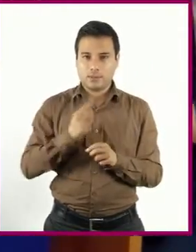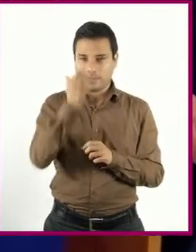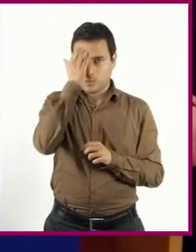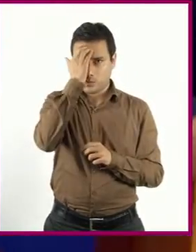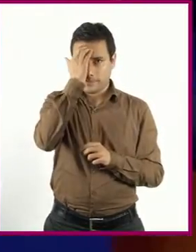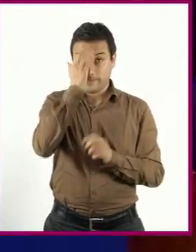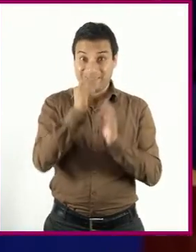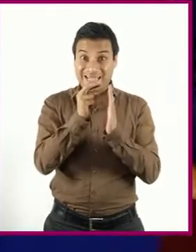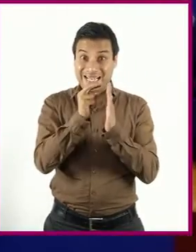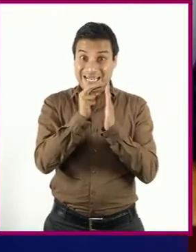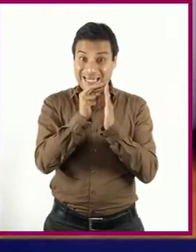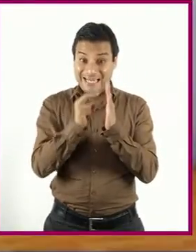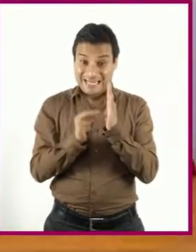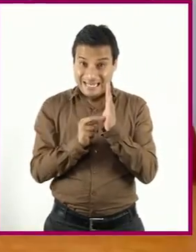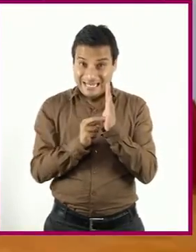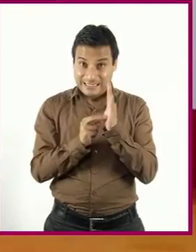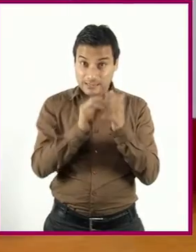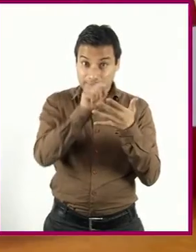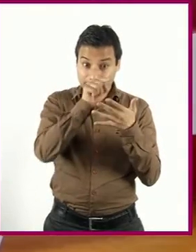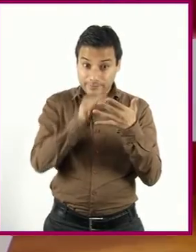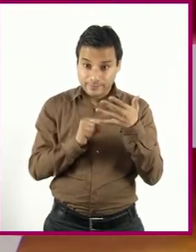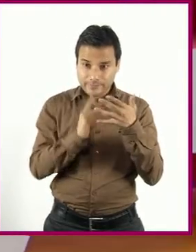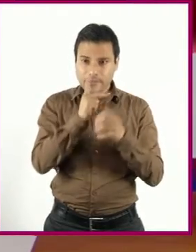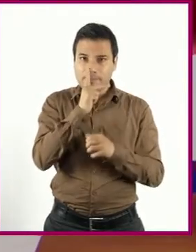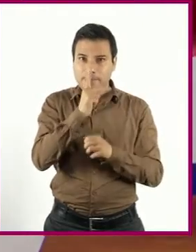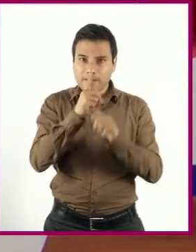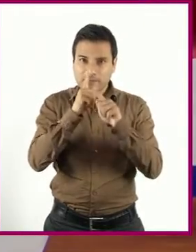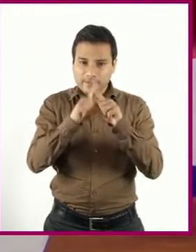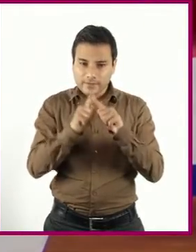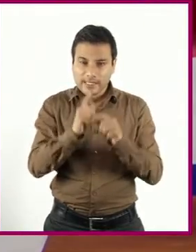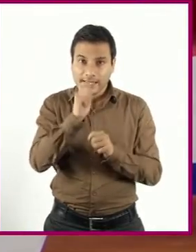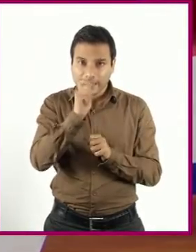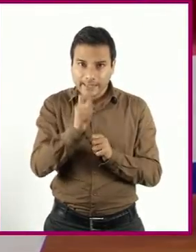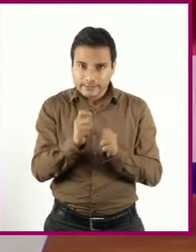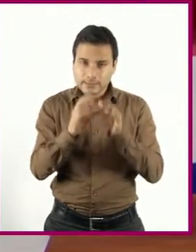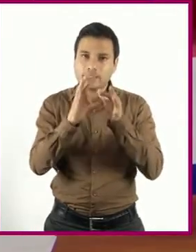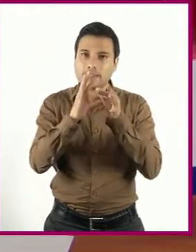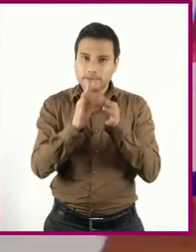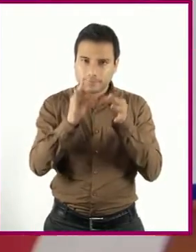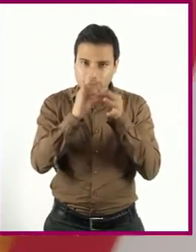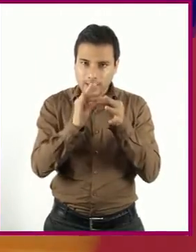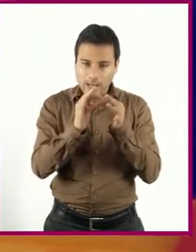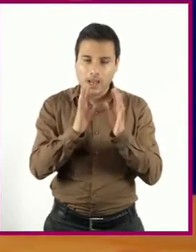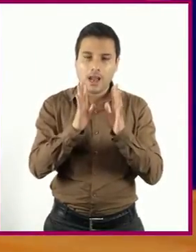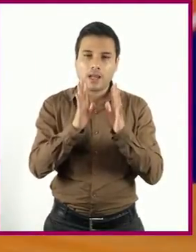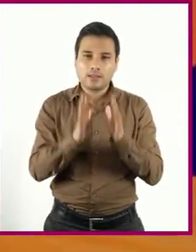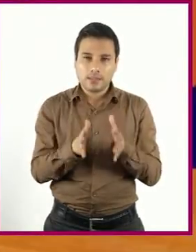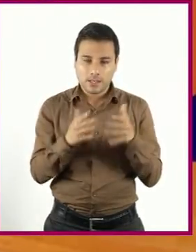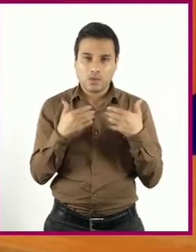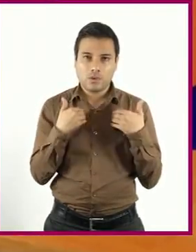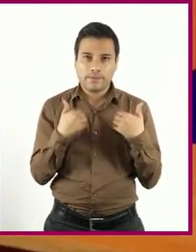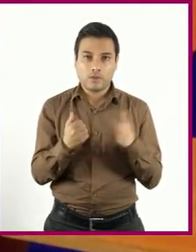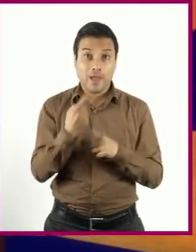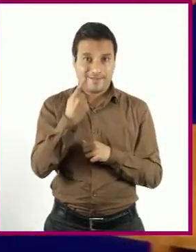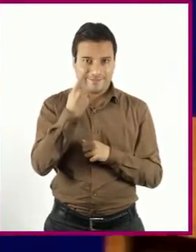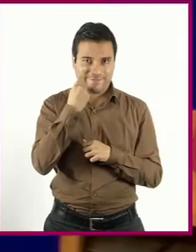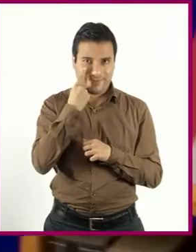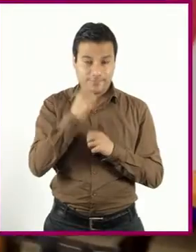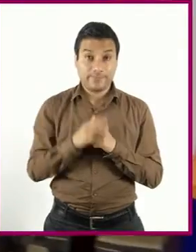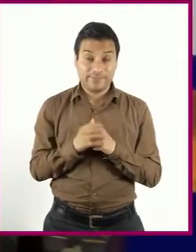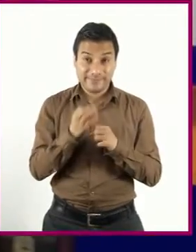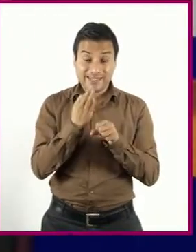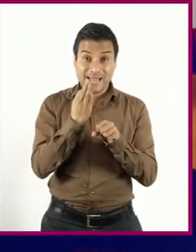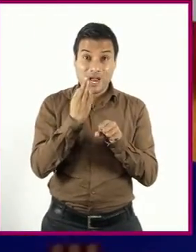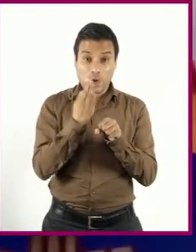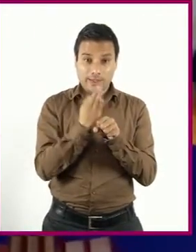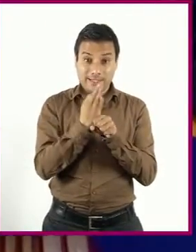reglamento esté bien explicado lo que significa cada término que se utiliza. Y sí, mire, profesora, acabo de encontrar